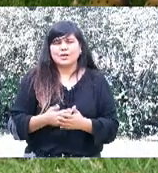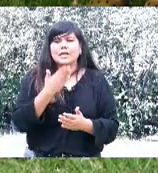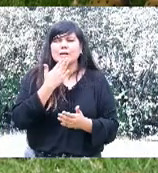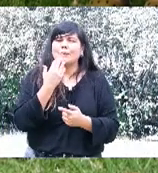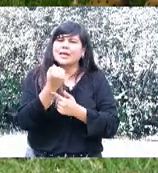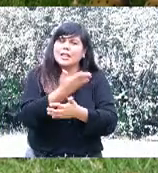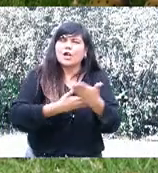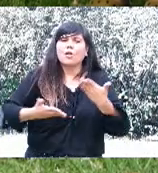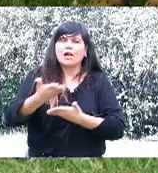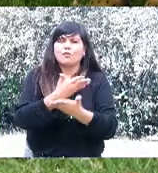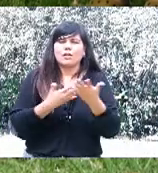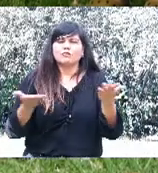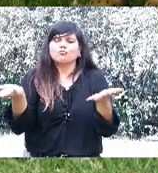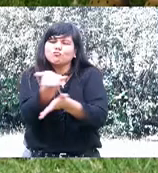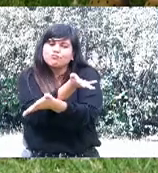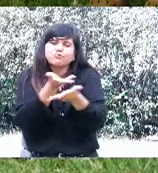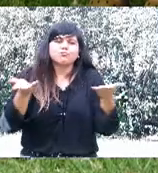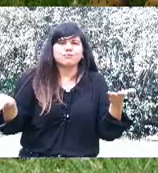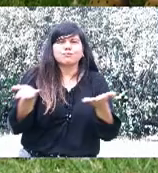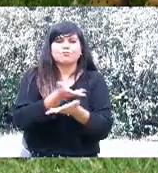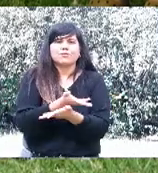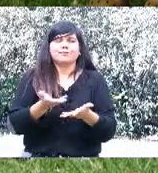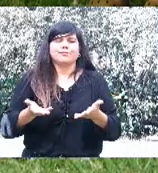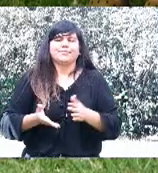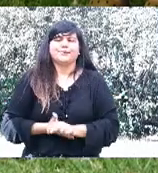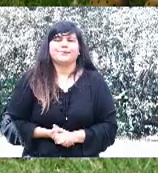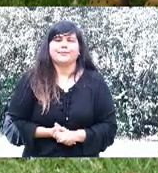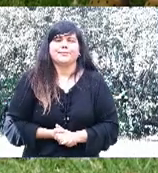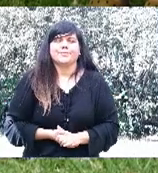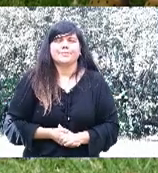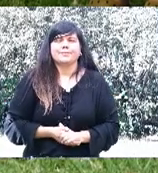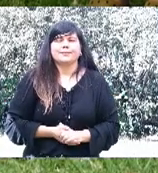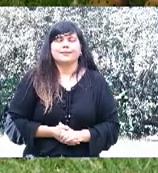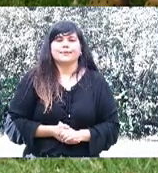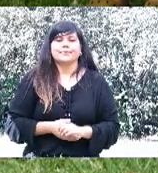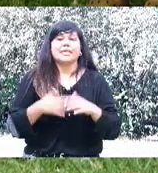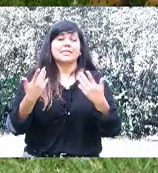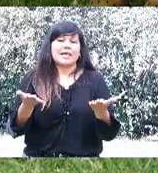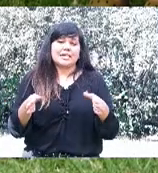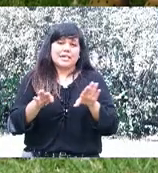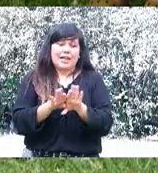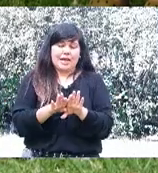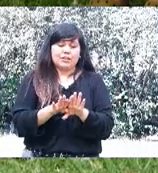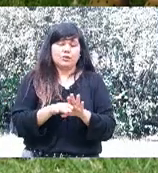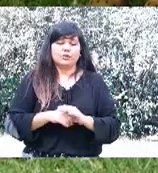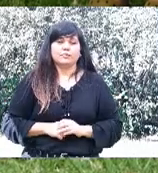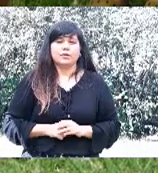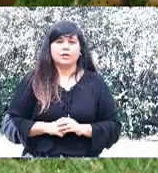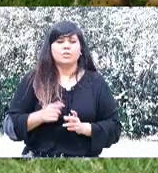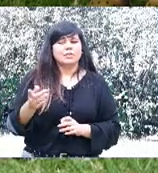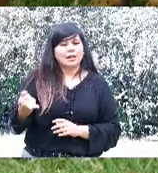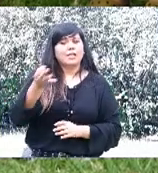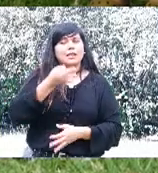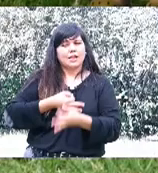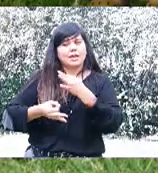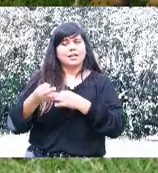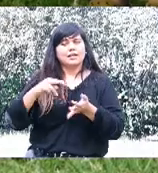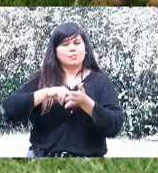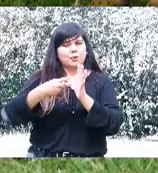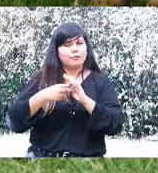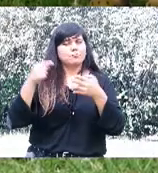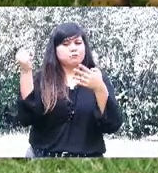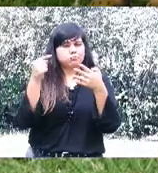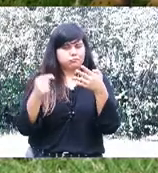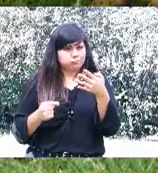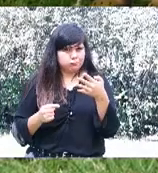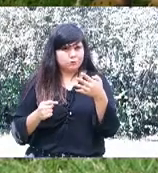de colaboración mutua total y en ese sentido un poco para ir cerrando que hemos has mencionado bastantes dificultades